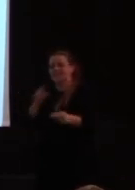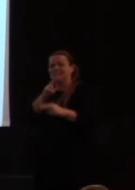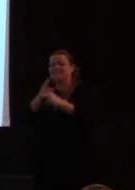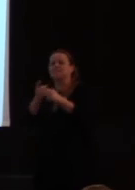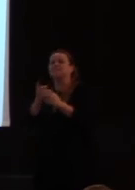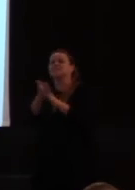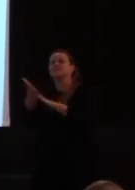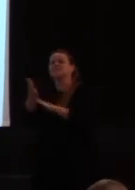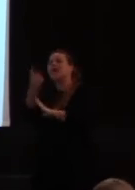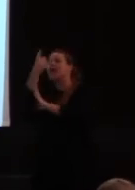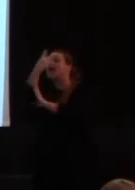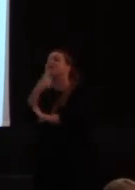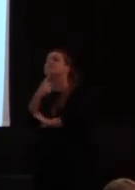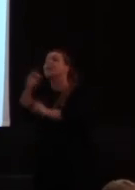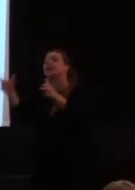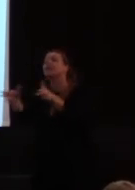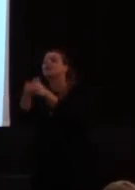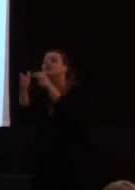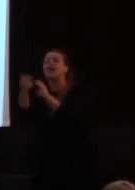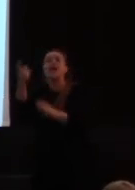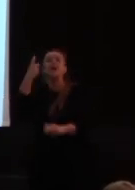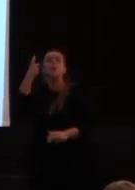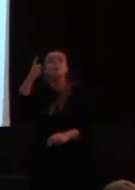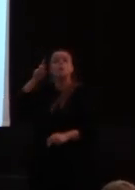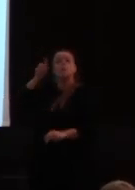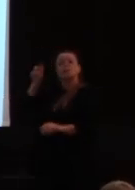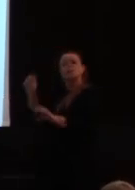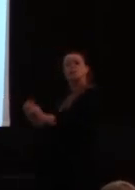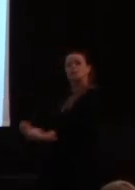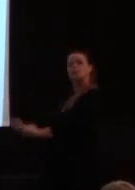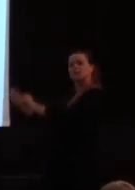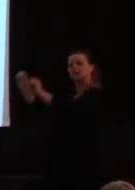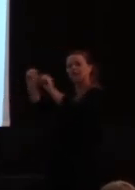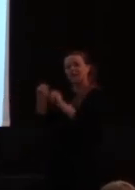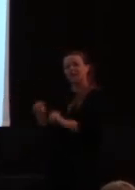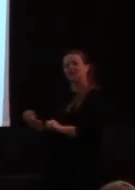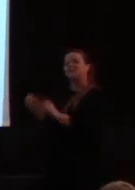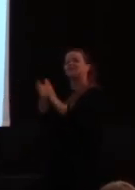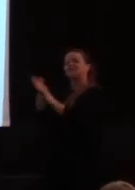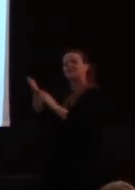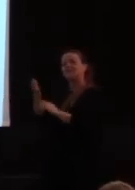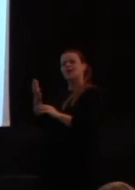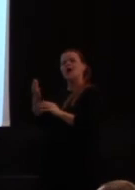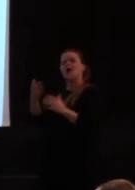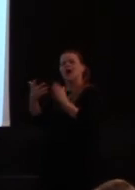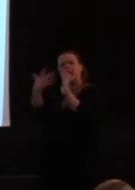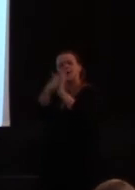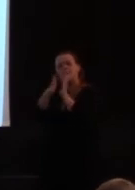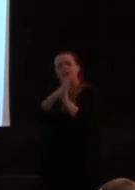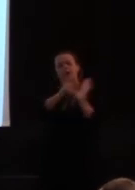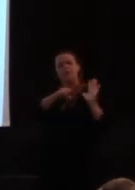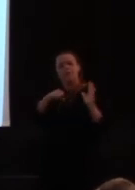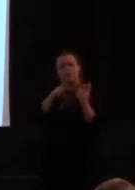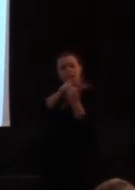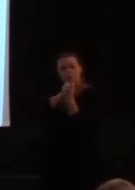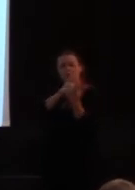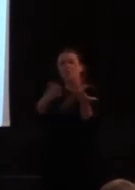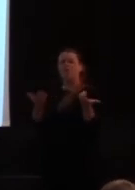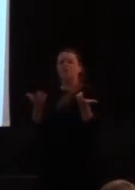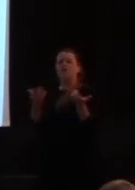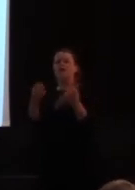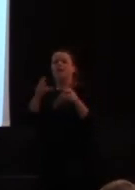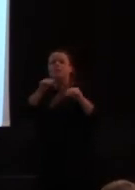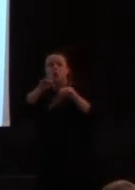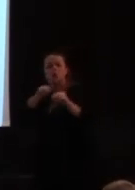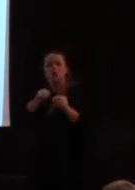a proteger su imagen social. Por tanto, valoran muchísimo las explicaciones en privado, el reñir en privado, el hacer, el diferenciar